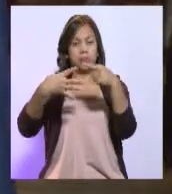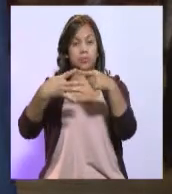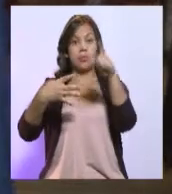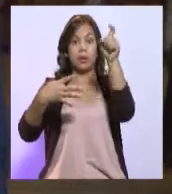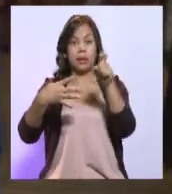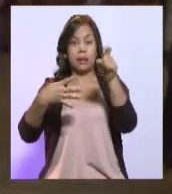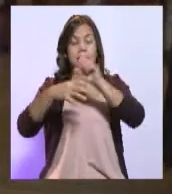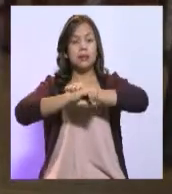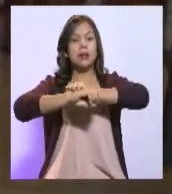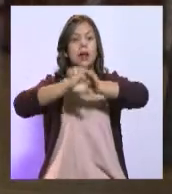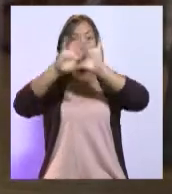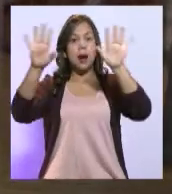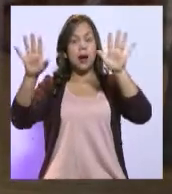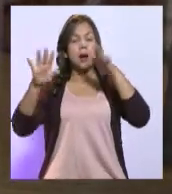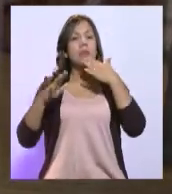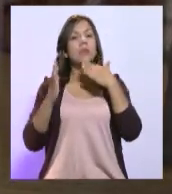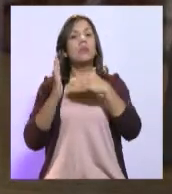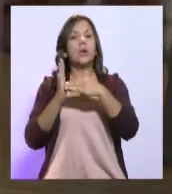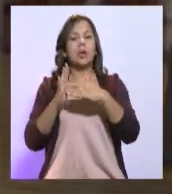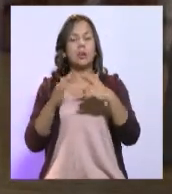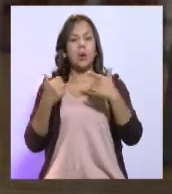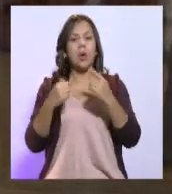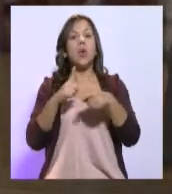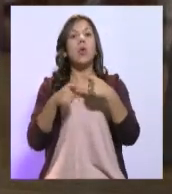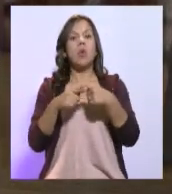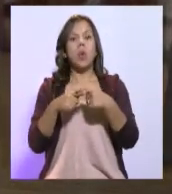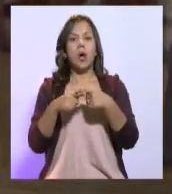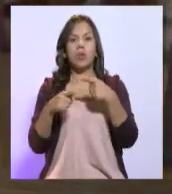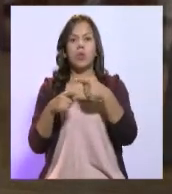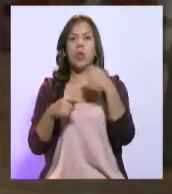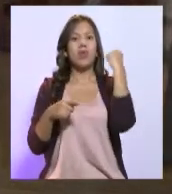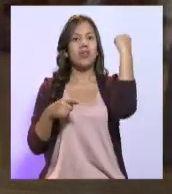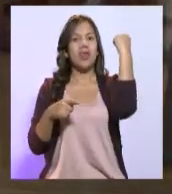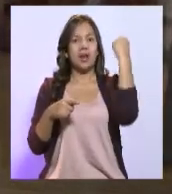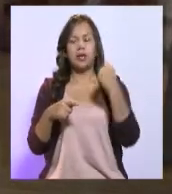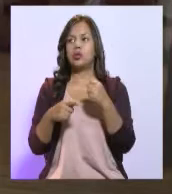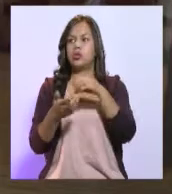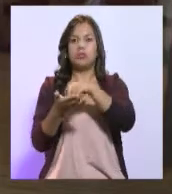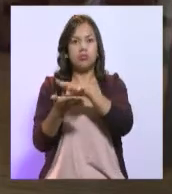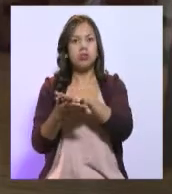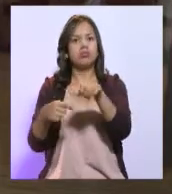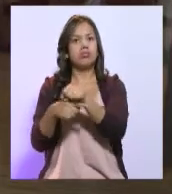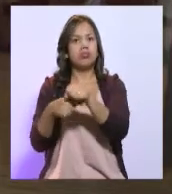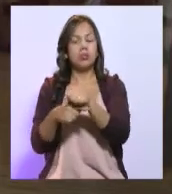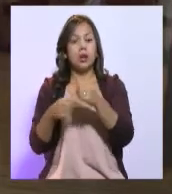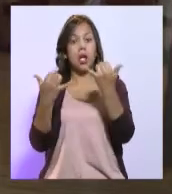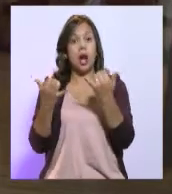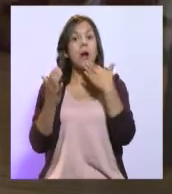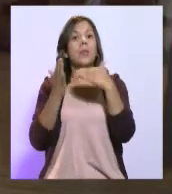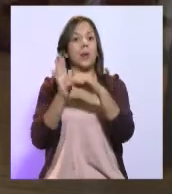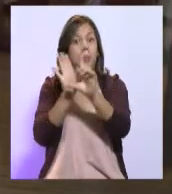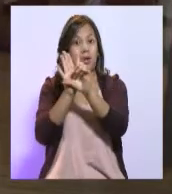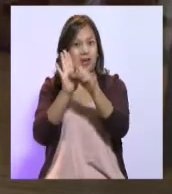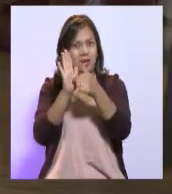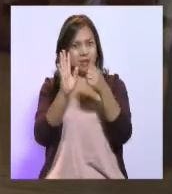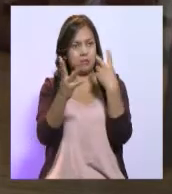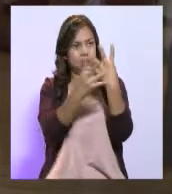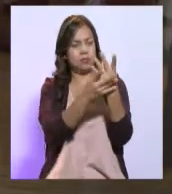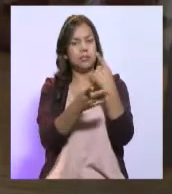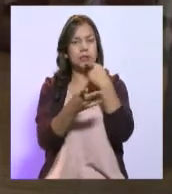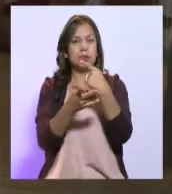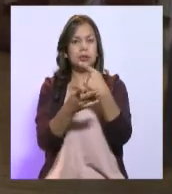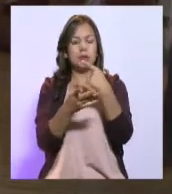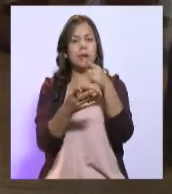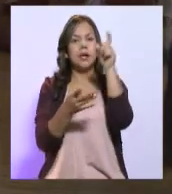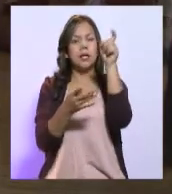establecer claramente cuando se aplica el derecho internacional humanitario, porque en el COIP hoy se hace